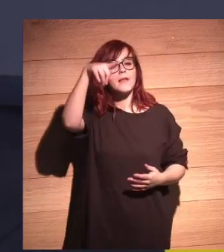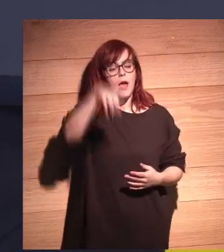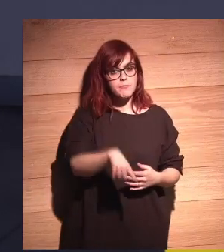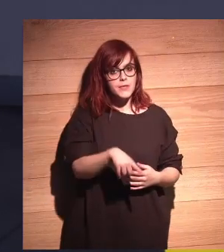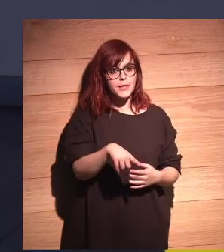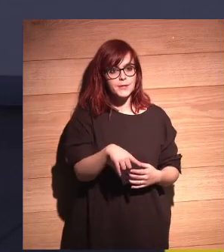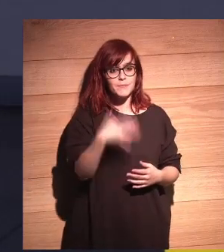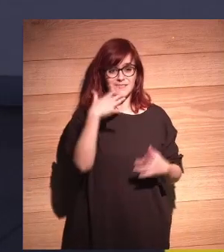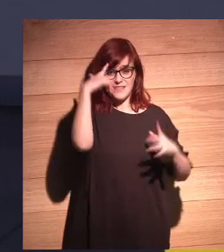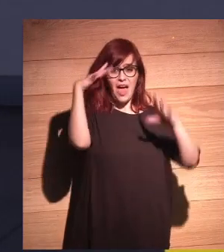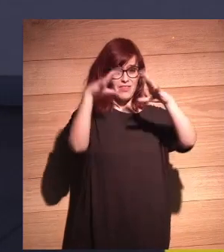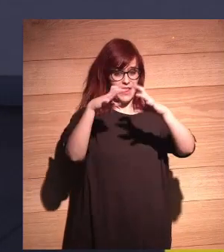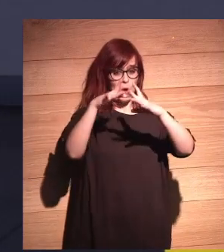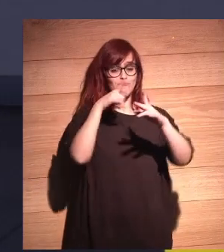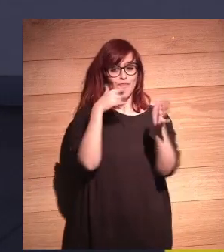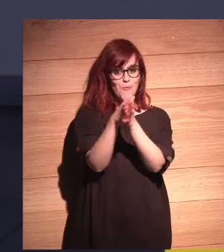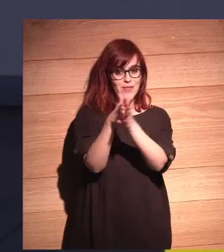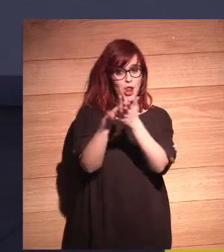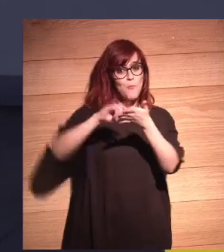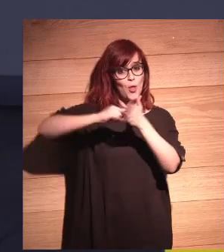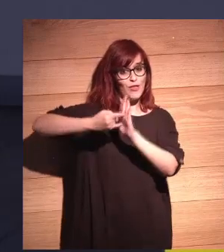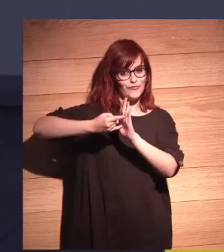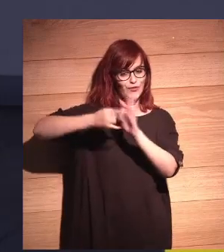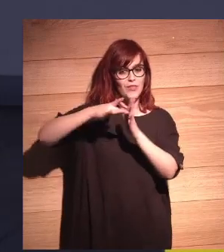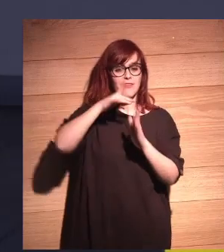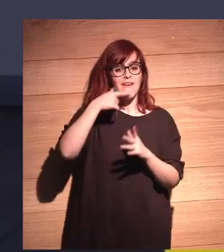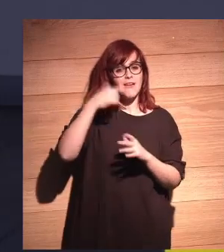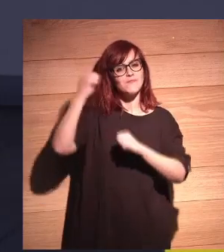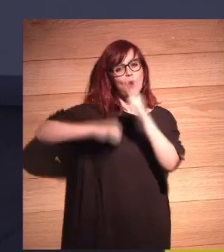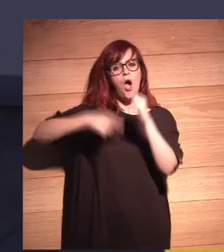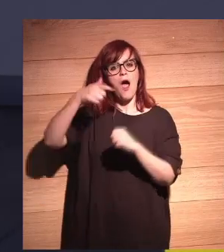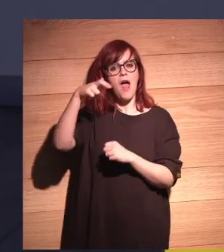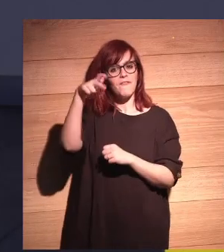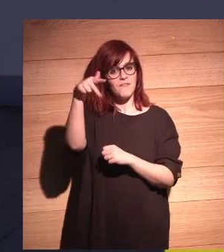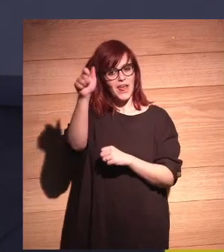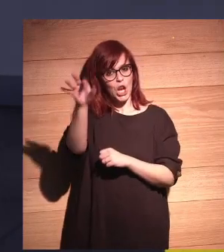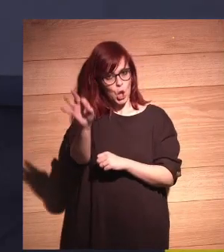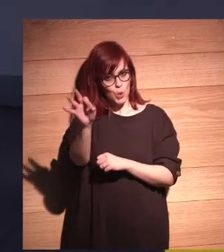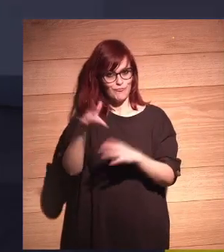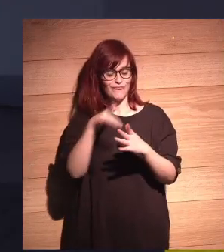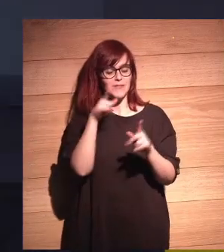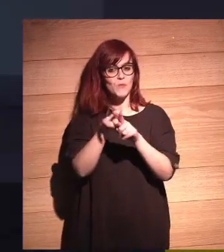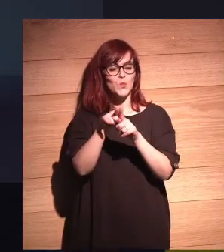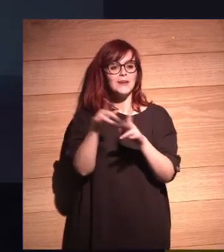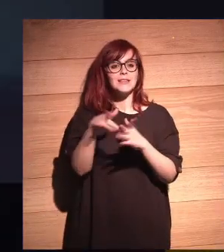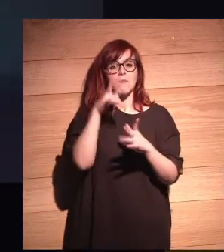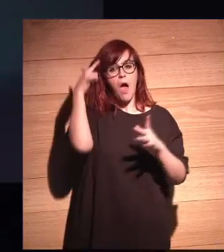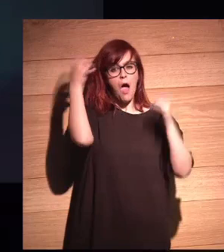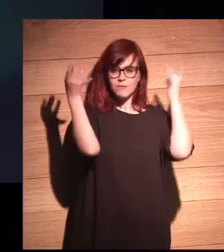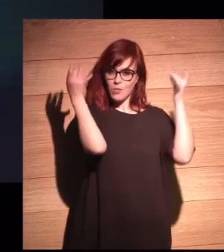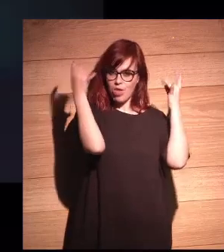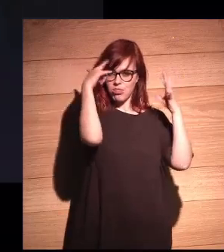ejemplo, es un ejemplo de mis colegas del proyecto del grafeno que estamos utilizando para registrar la actividad